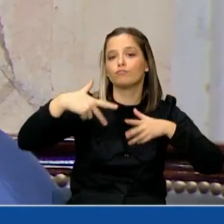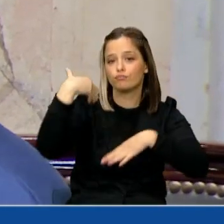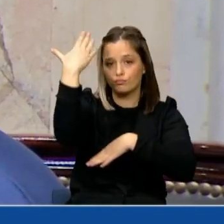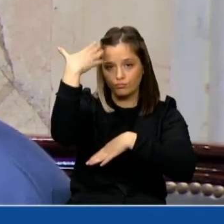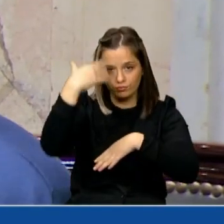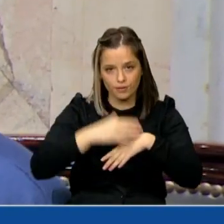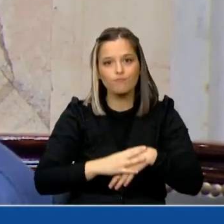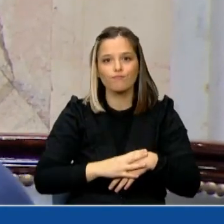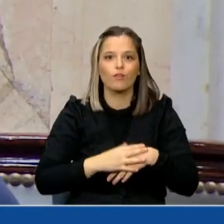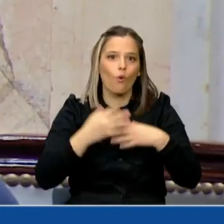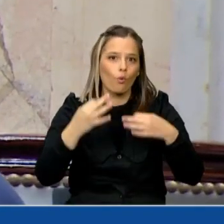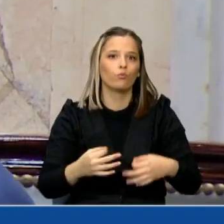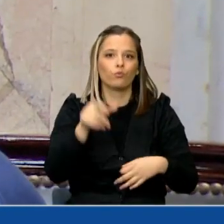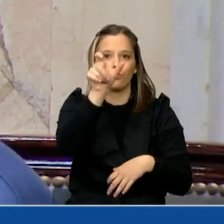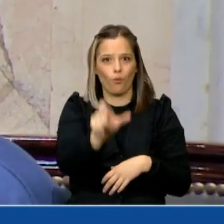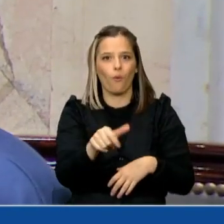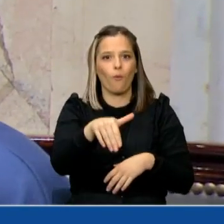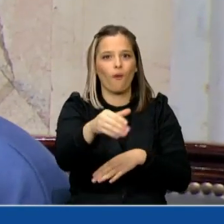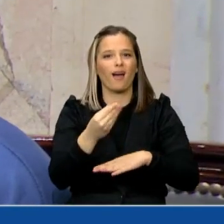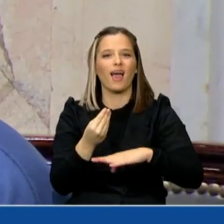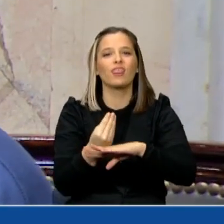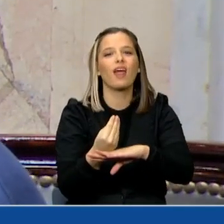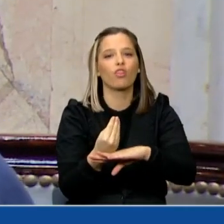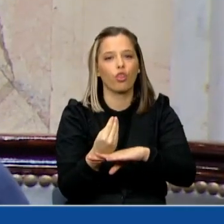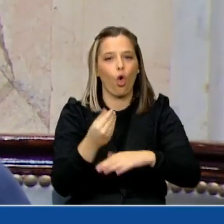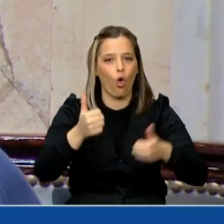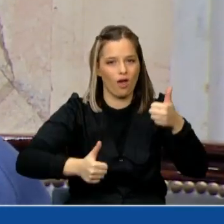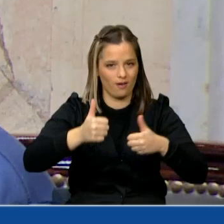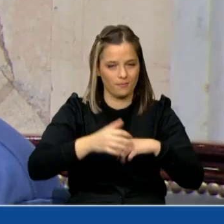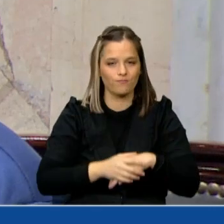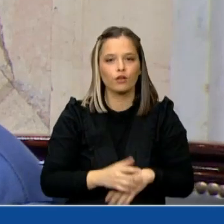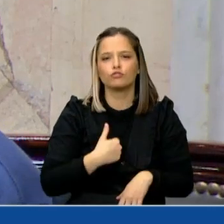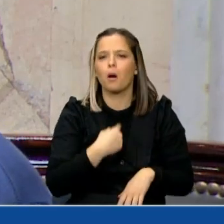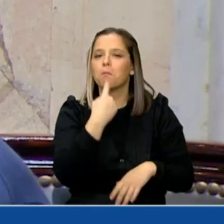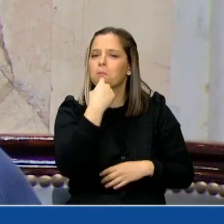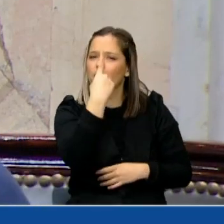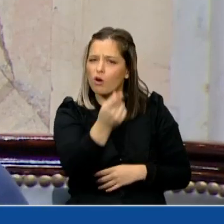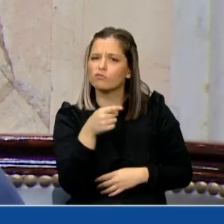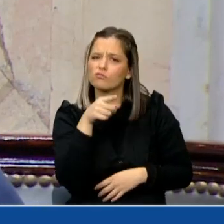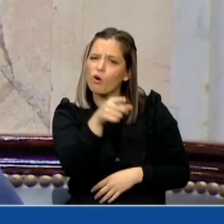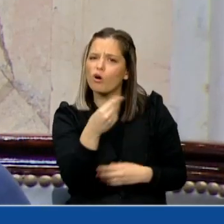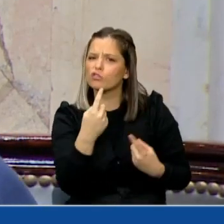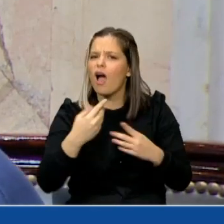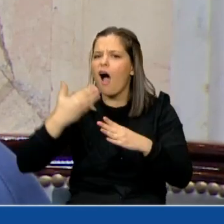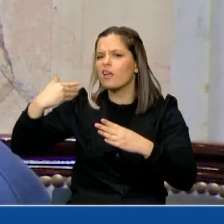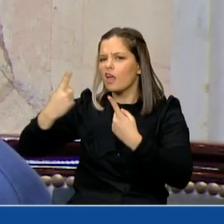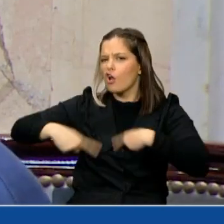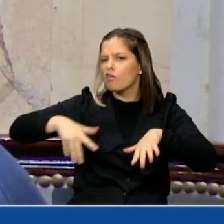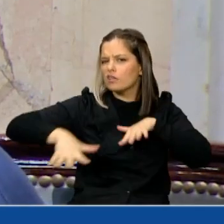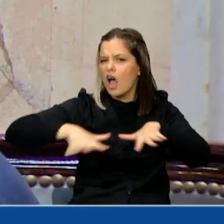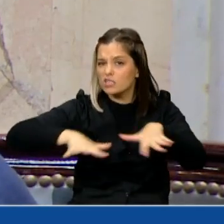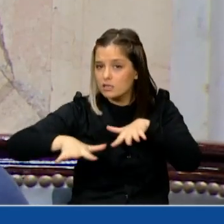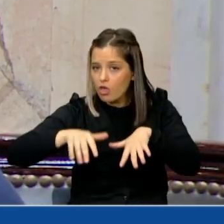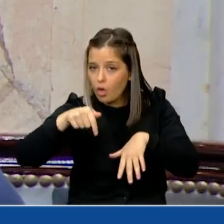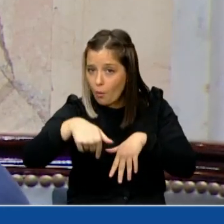aprovechando que usted está lanzado como candidato, preguntarle si van a hacer algo diferente a lo que han hecho durante estos